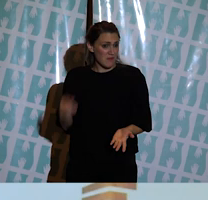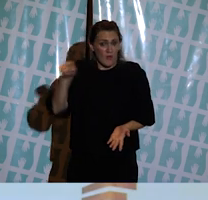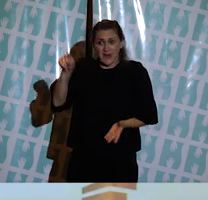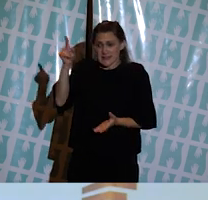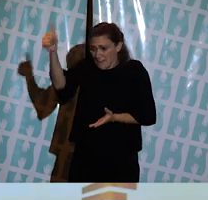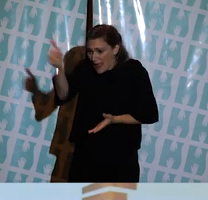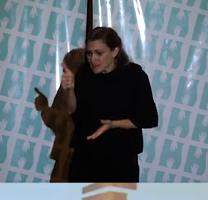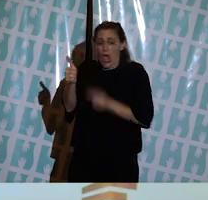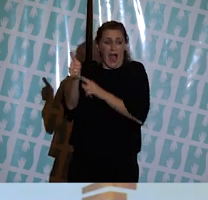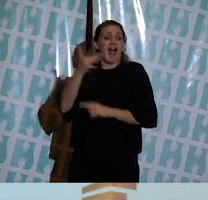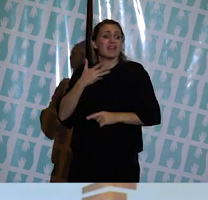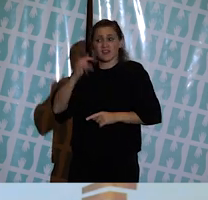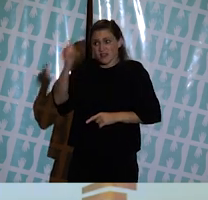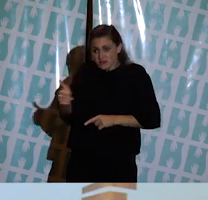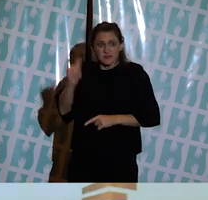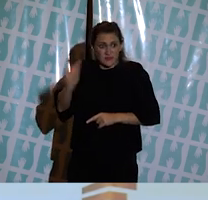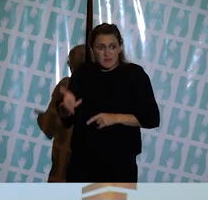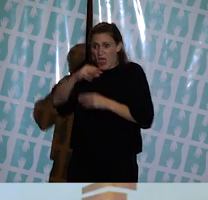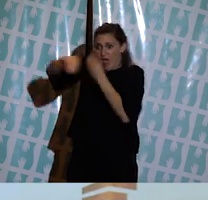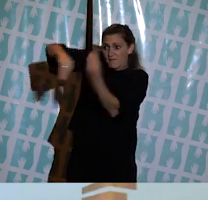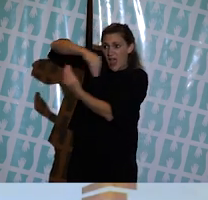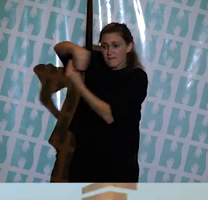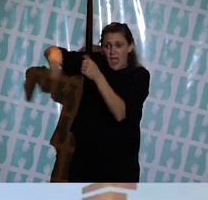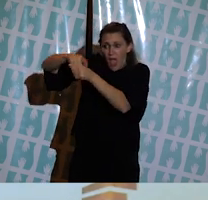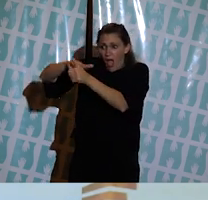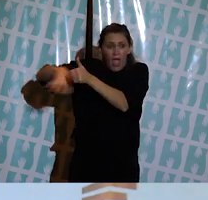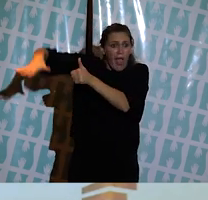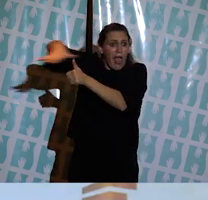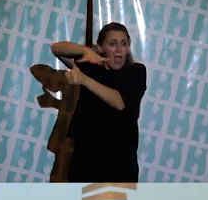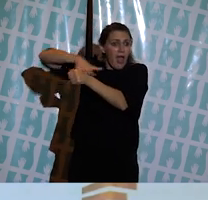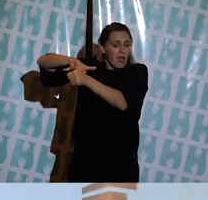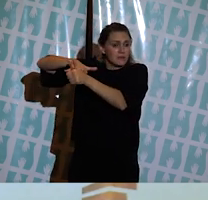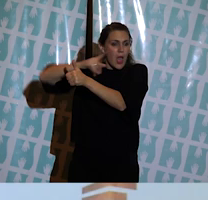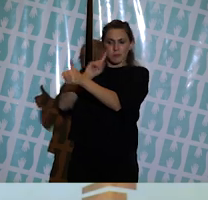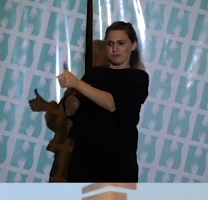en el problema de su ser querido. ¿Cómo puede hacerlo? No juzgarlo,